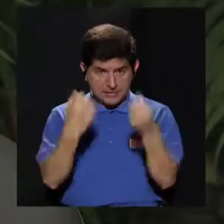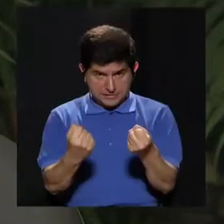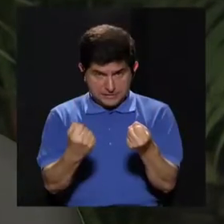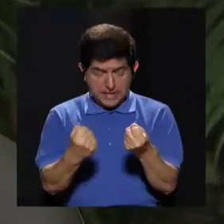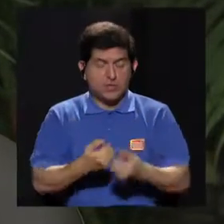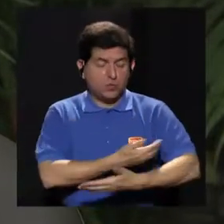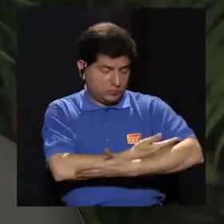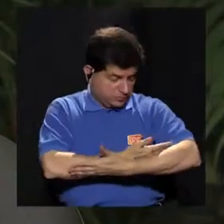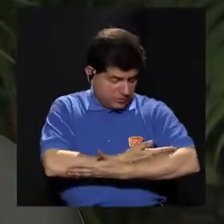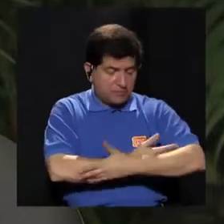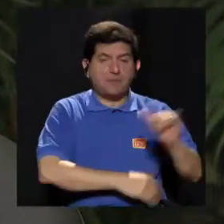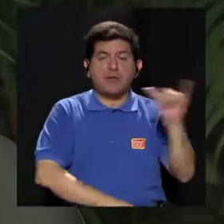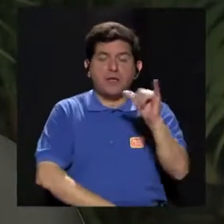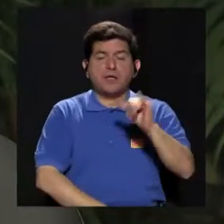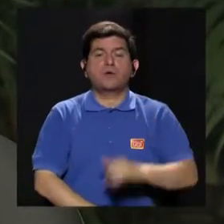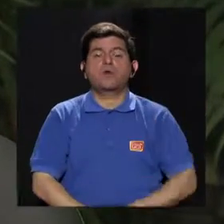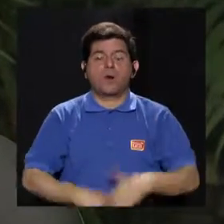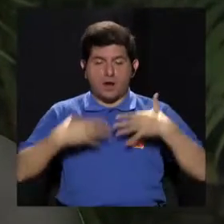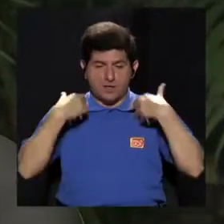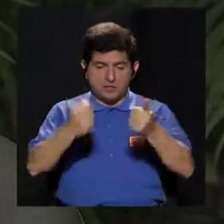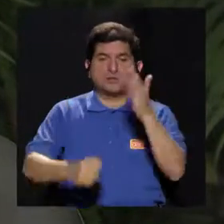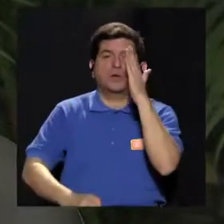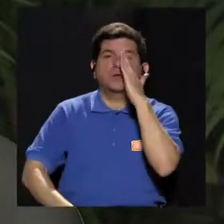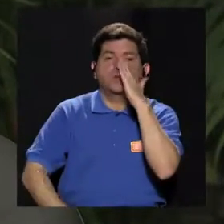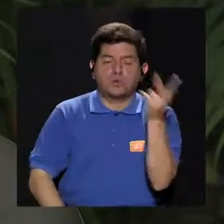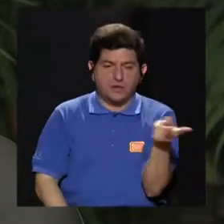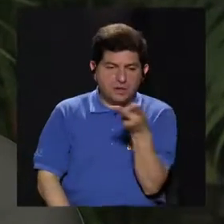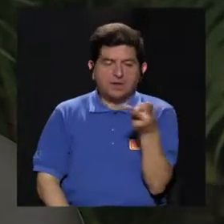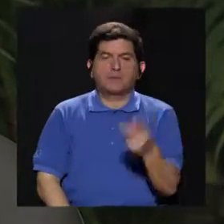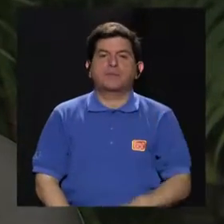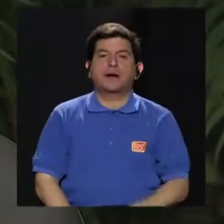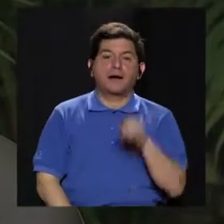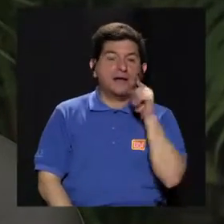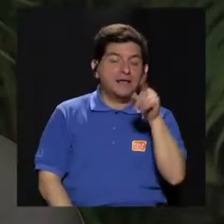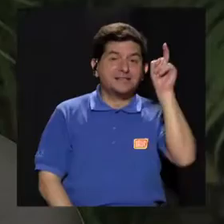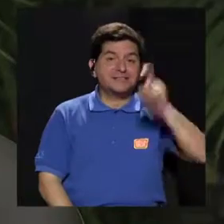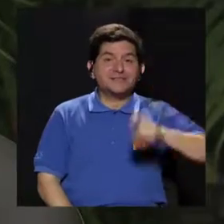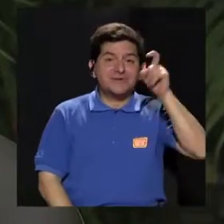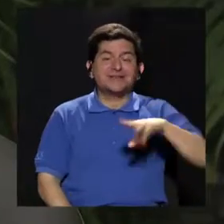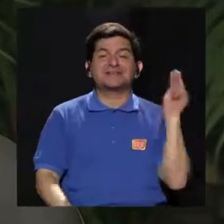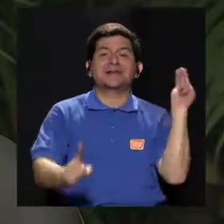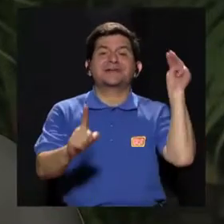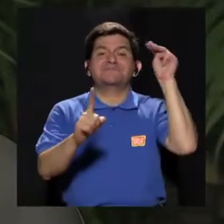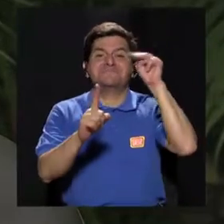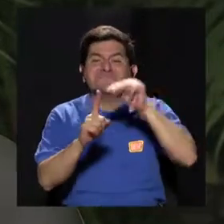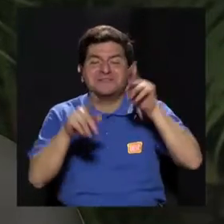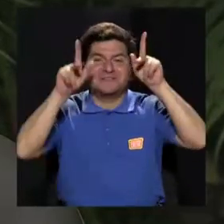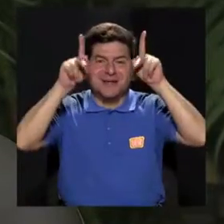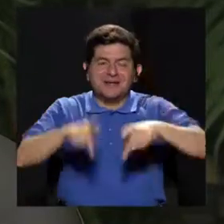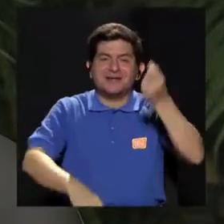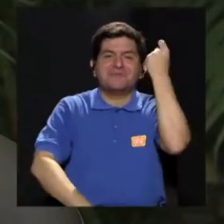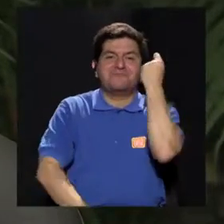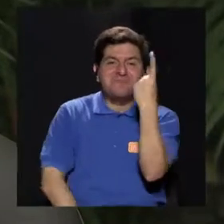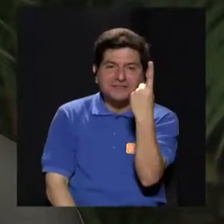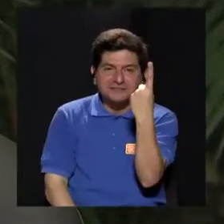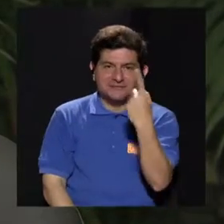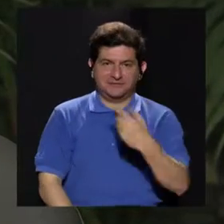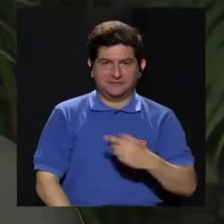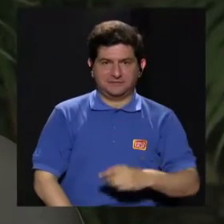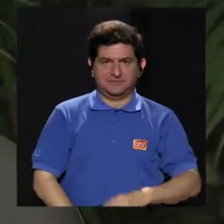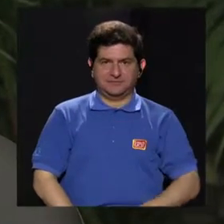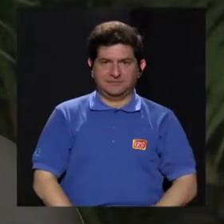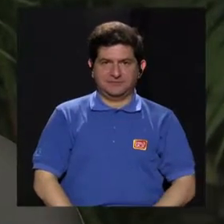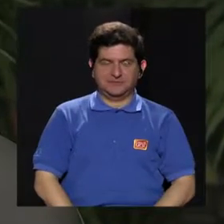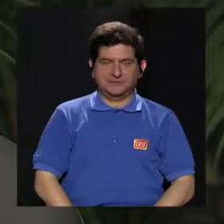la salud del recién nacido y para la salud materna. Y esto quiero que les quede, que sea un mensaje que la gente me